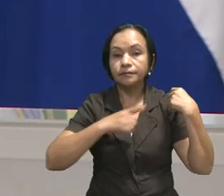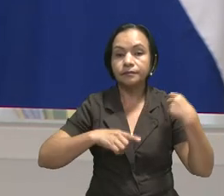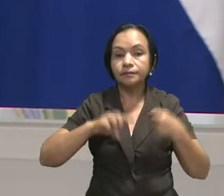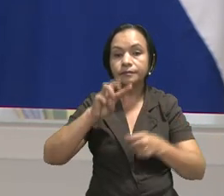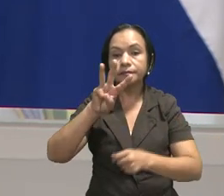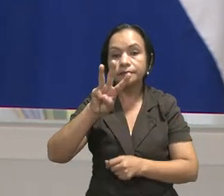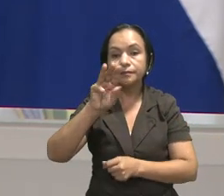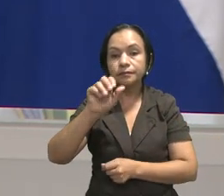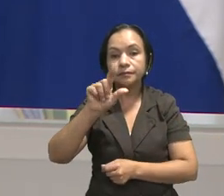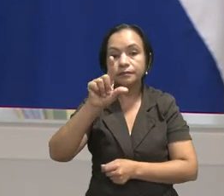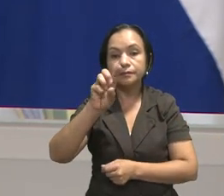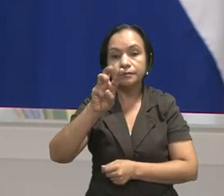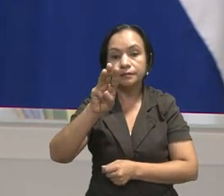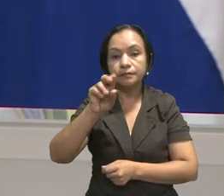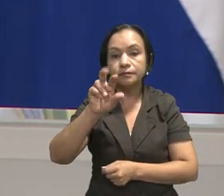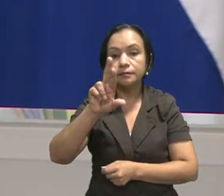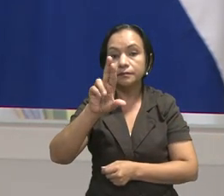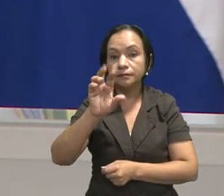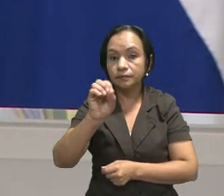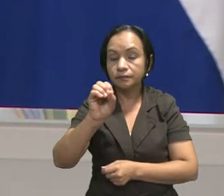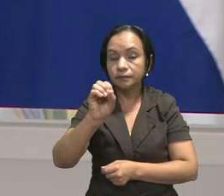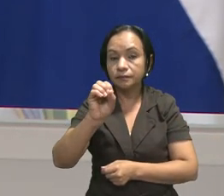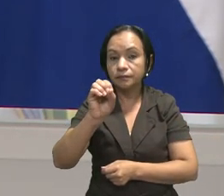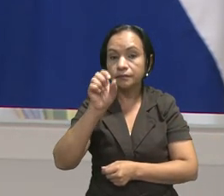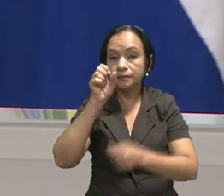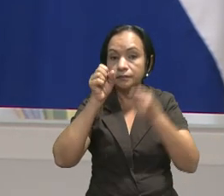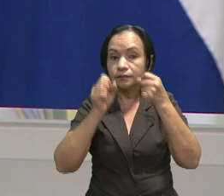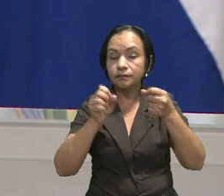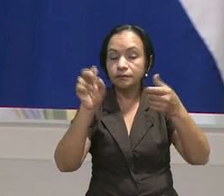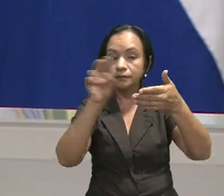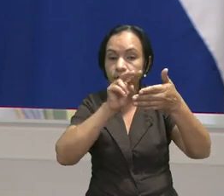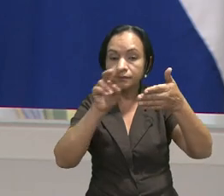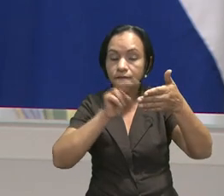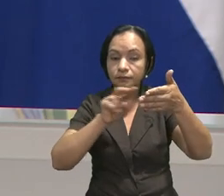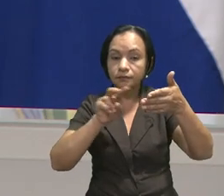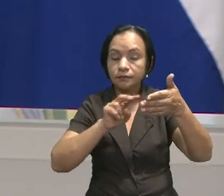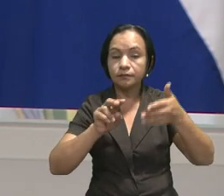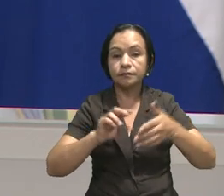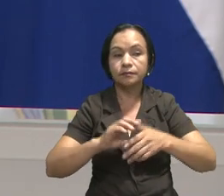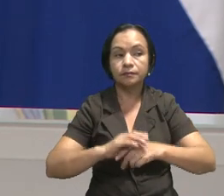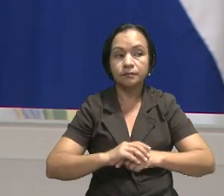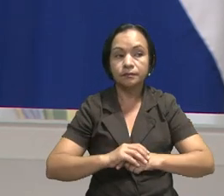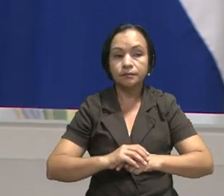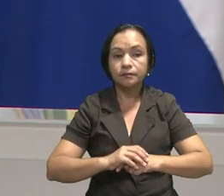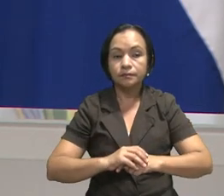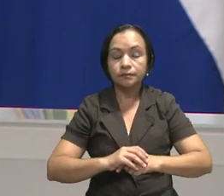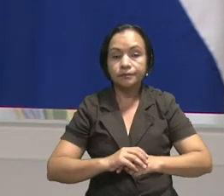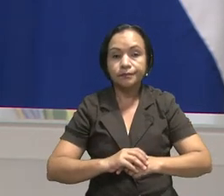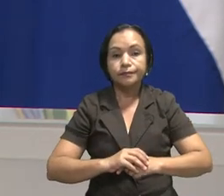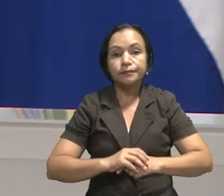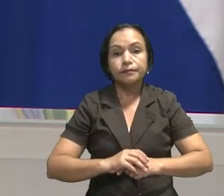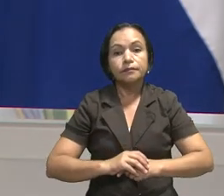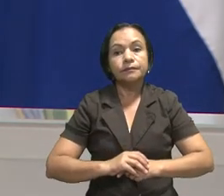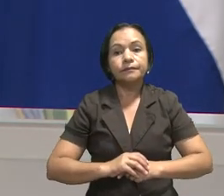Wálmaro Antonio Gutiérrez Mercado, la lectura del mismo.